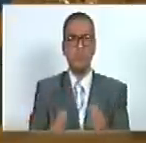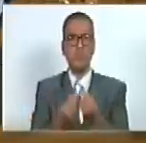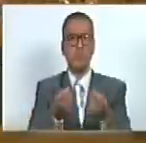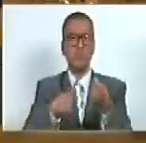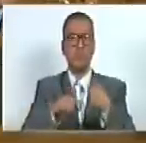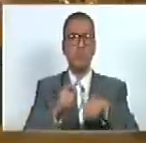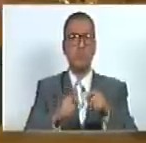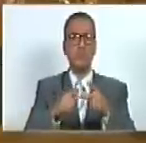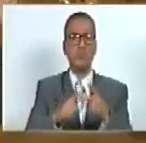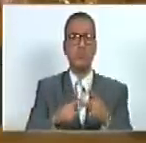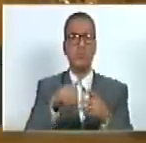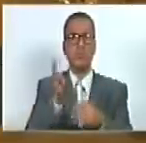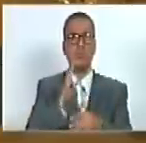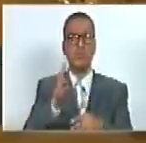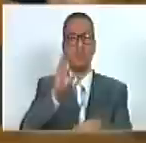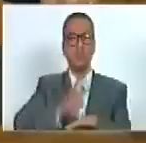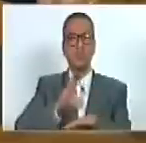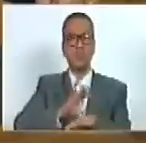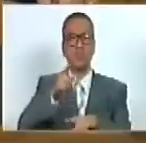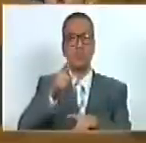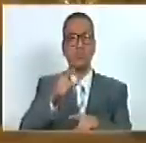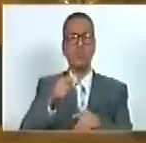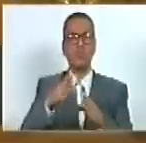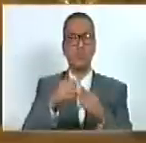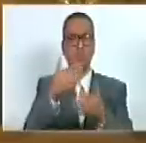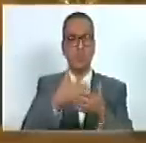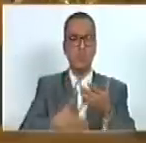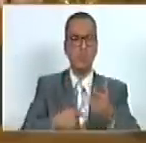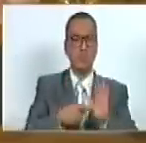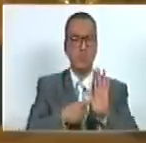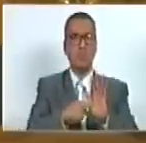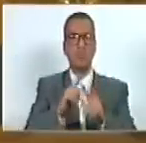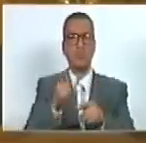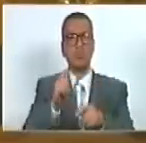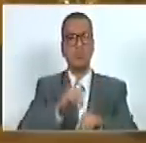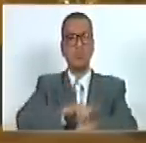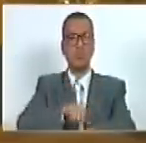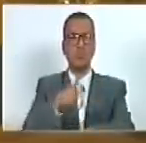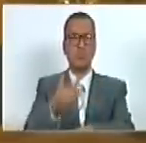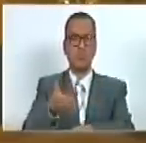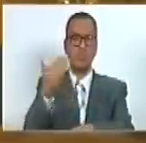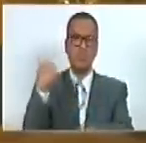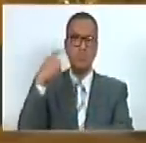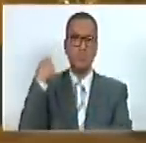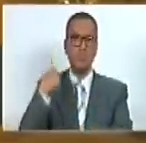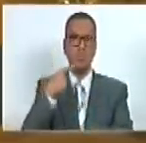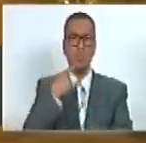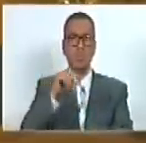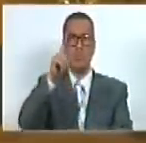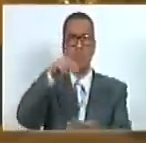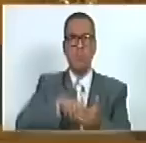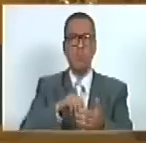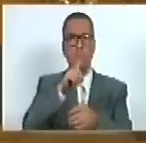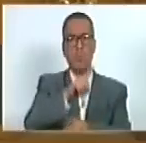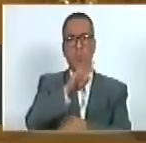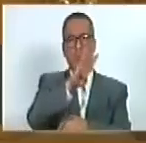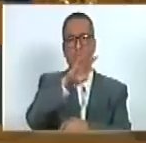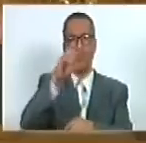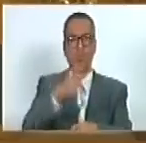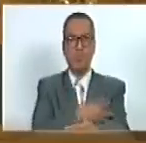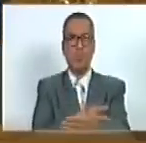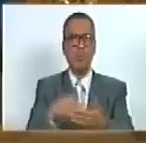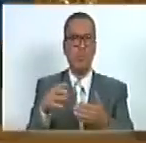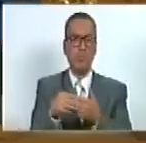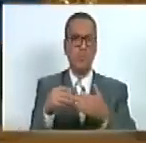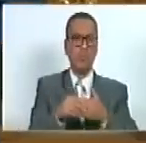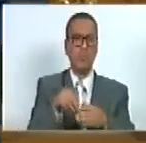Administradora Ad Hoc del Banco Central, y que a los estados financieros publicados apenas hace unas horas atrás montan en 2.140 millones de